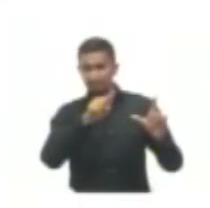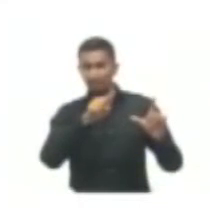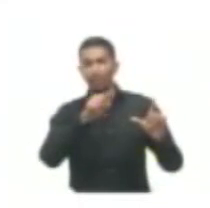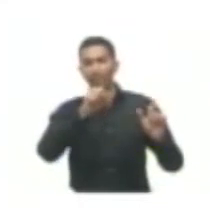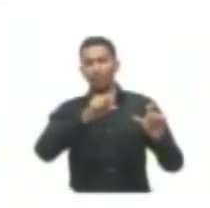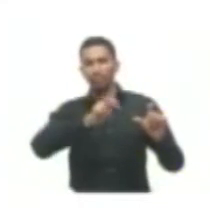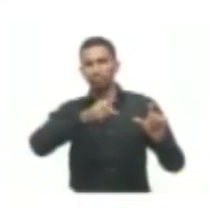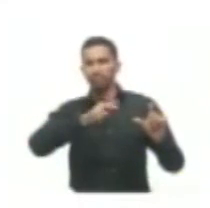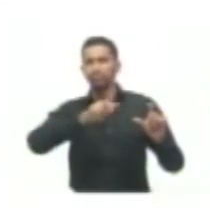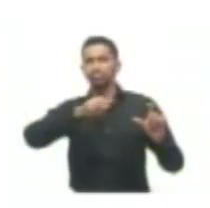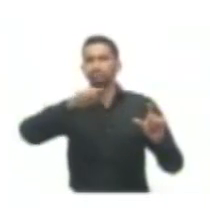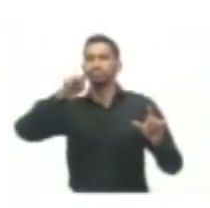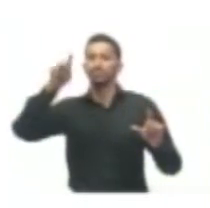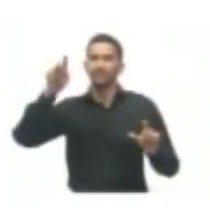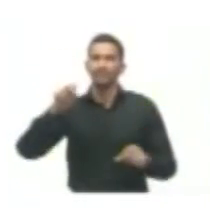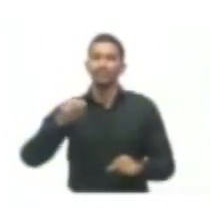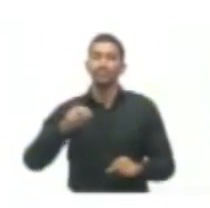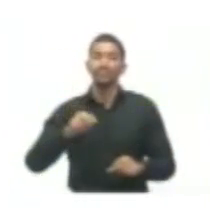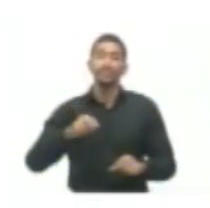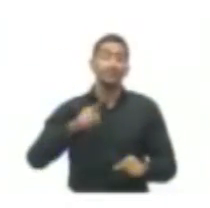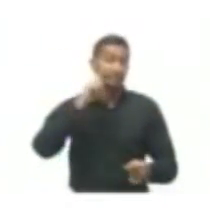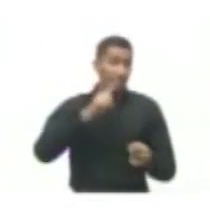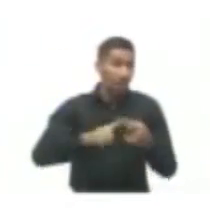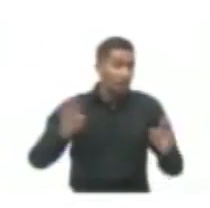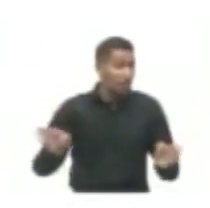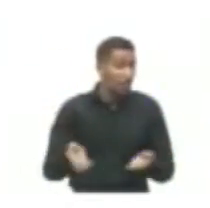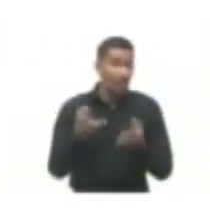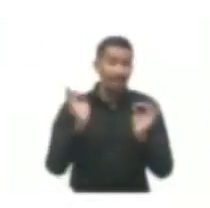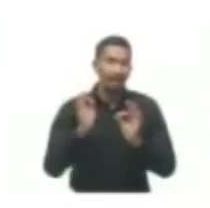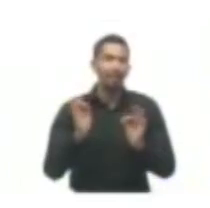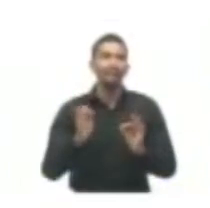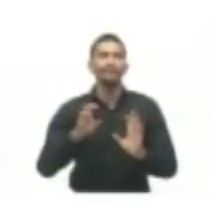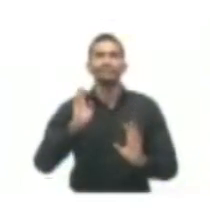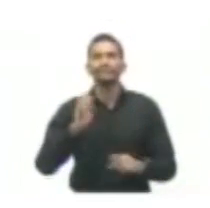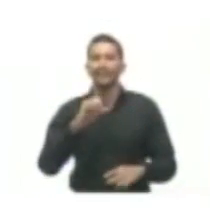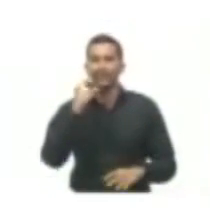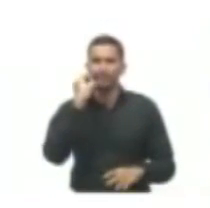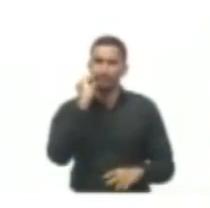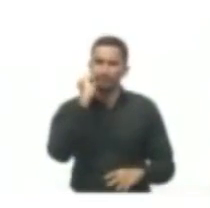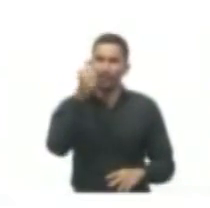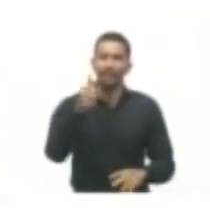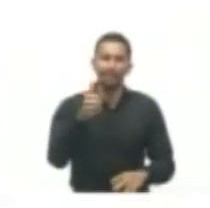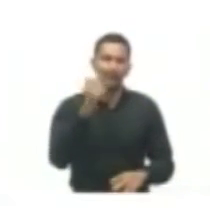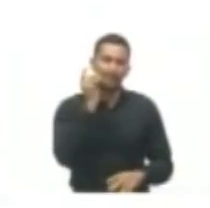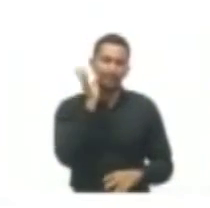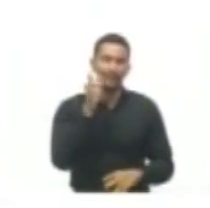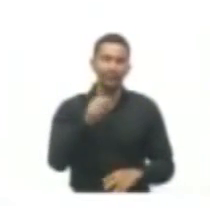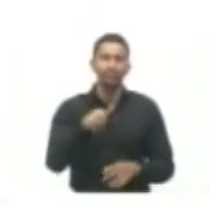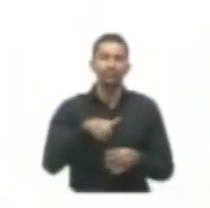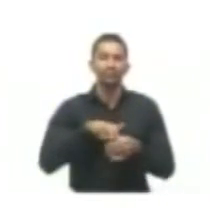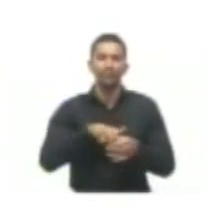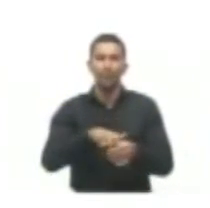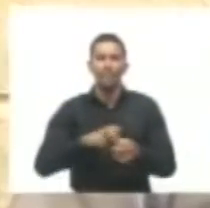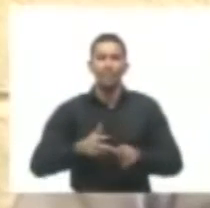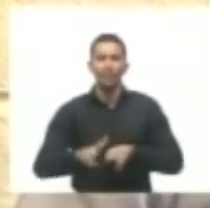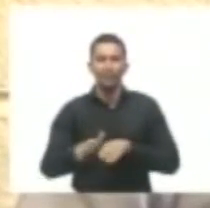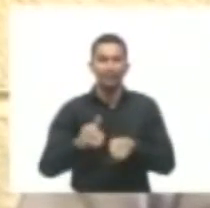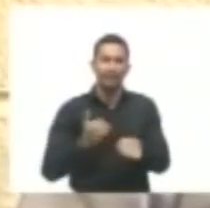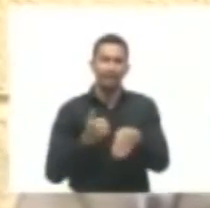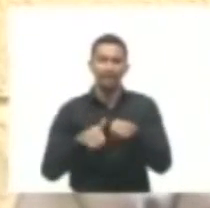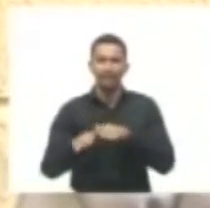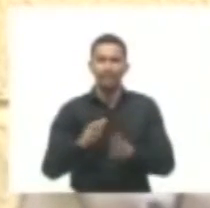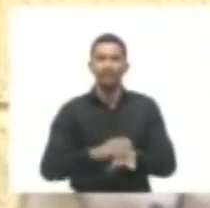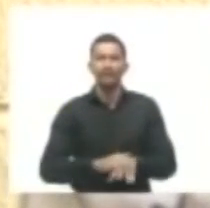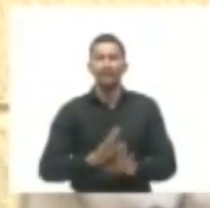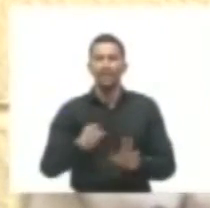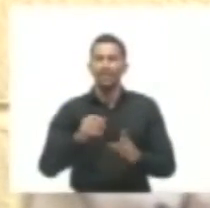problema de la movilidad, todos los días estamos viendo cada vez más grave el problema de la movilidad y no estamos viendo soluciones de fondo. La popularidad